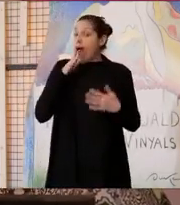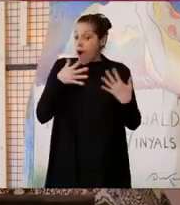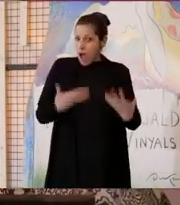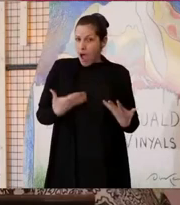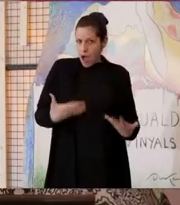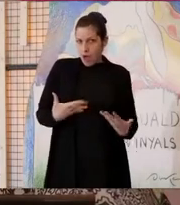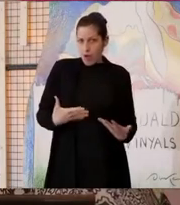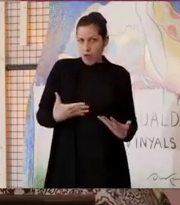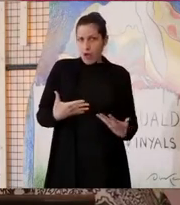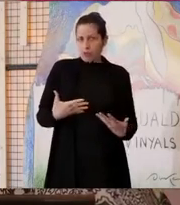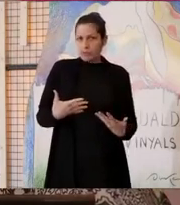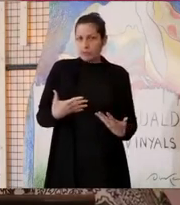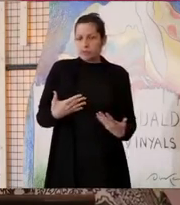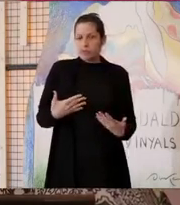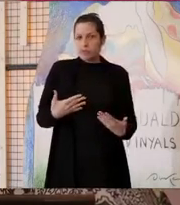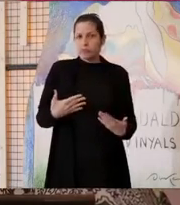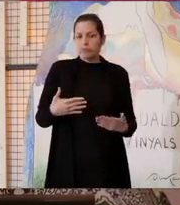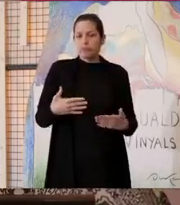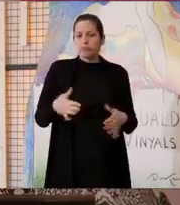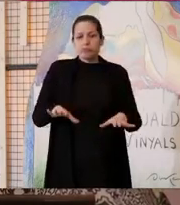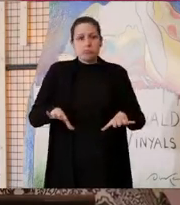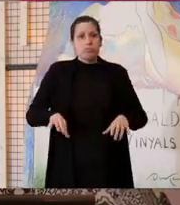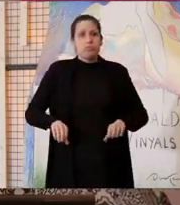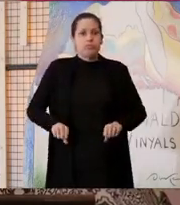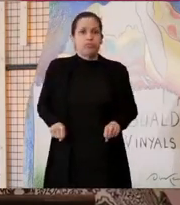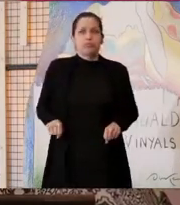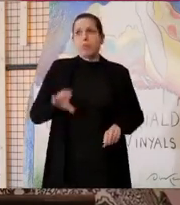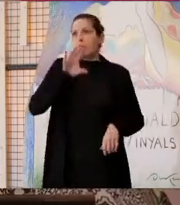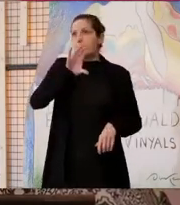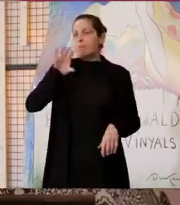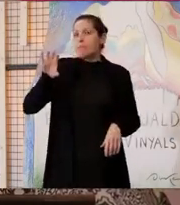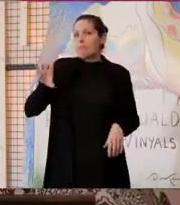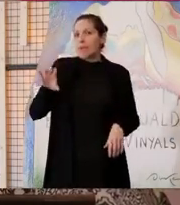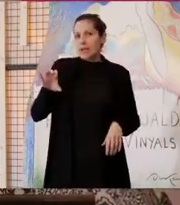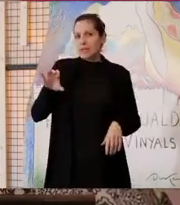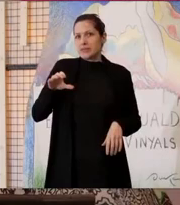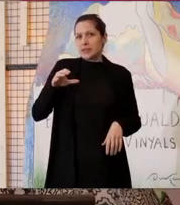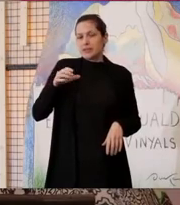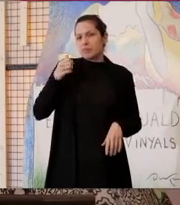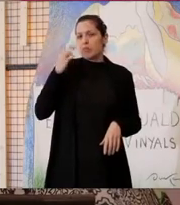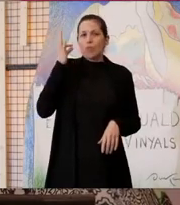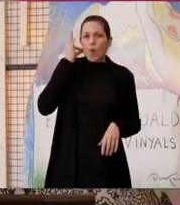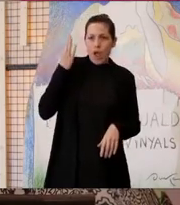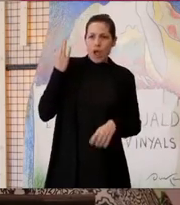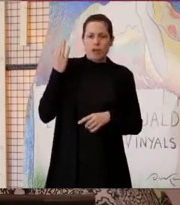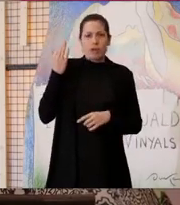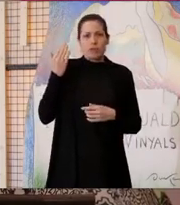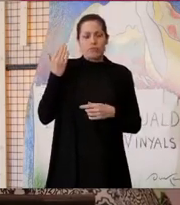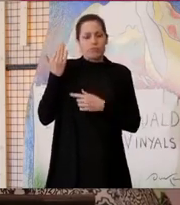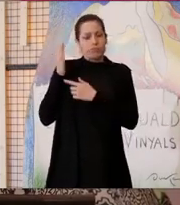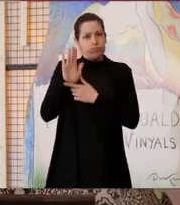mismo al frente del mundo frente de los países en el mundo y en un mes se han ido dos